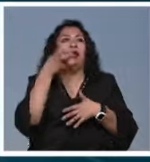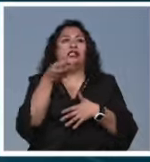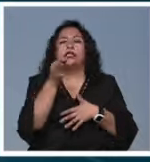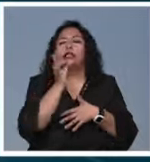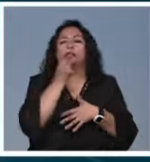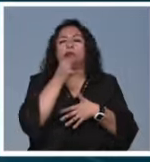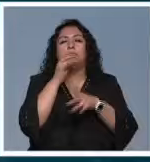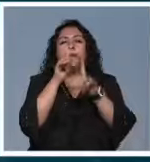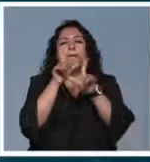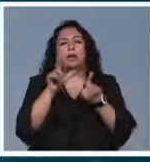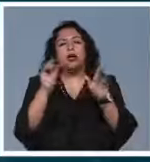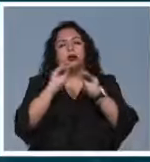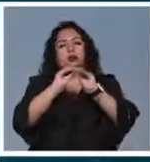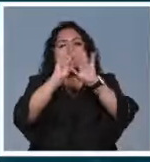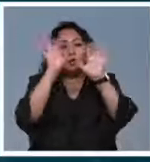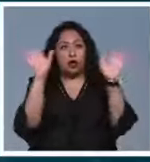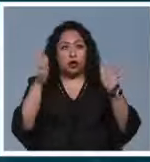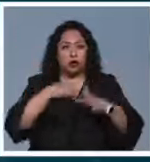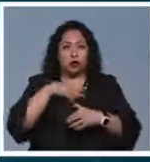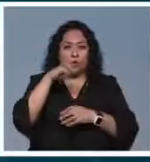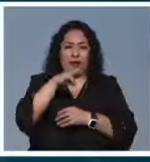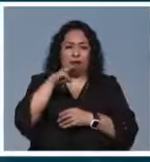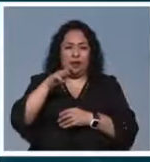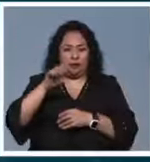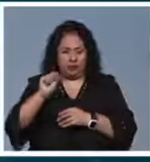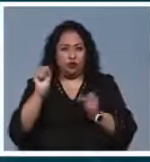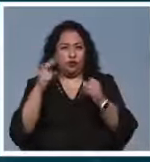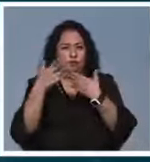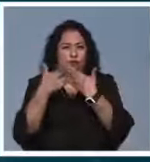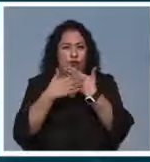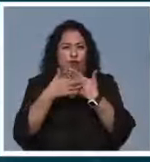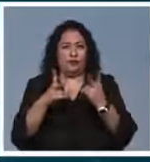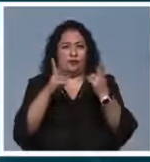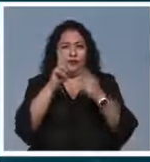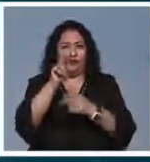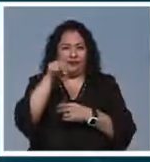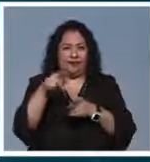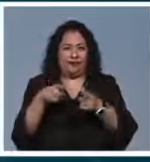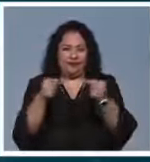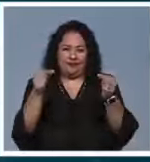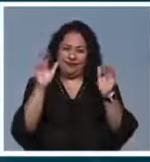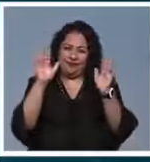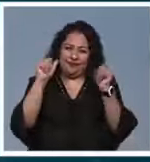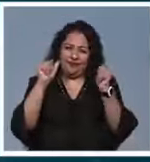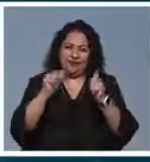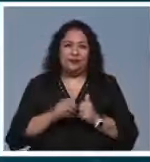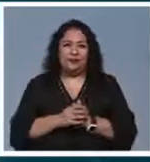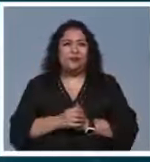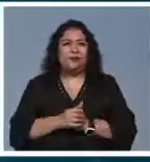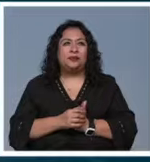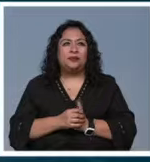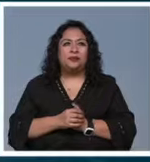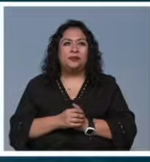instantes de paz y claridad. Yo soy Miri Murasaki y nos vemos a la próxima por Rincón Nippon. ¡Sayonara!